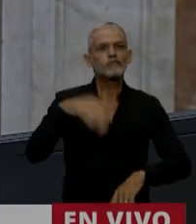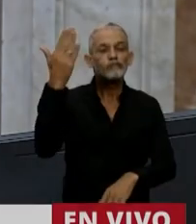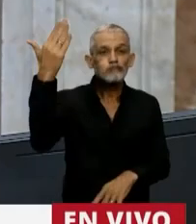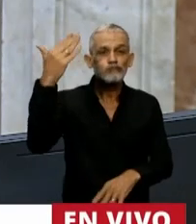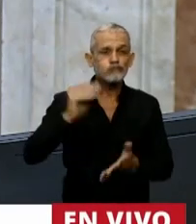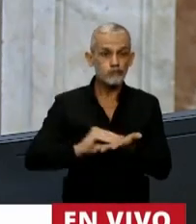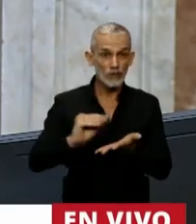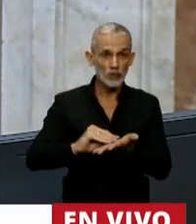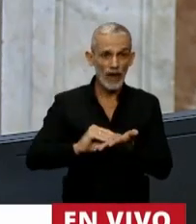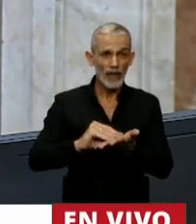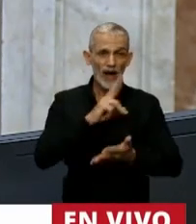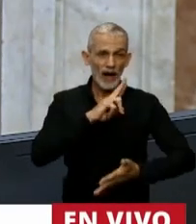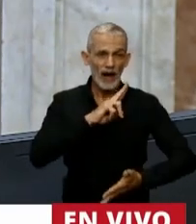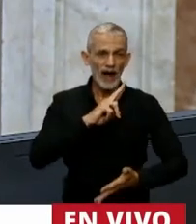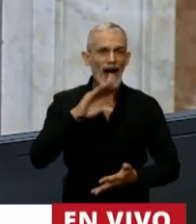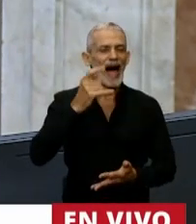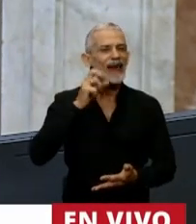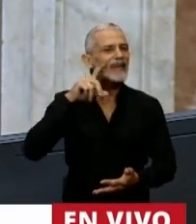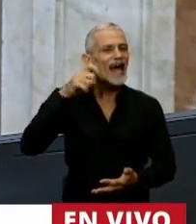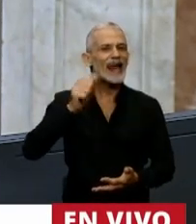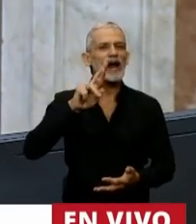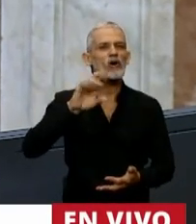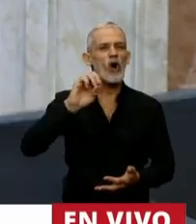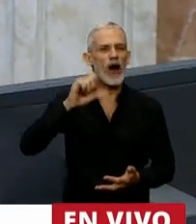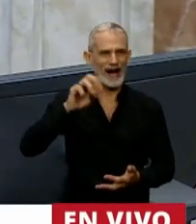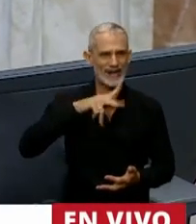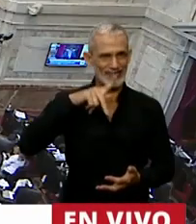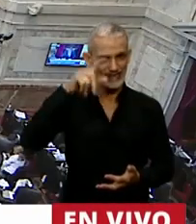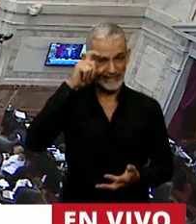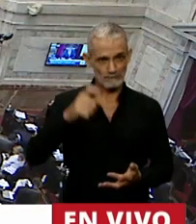Uso de la palabra la diputada Adriana Ruarte.